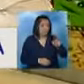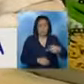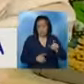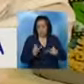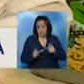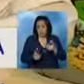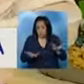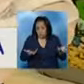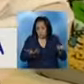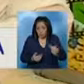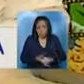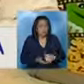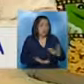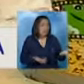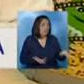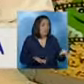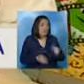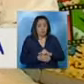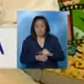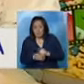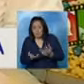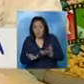si hubiese un amago